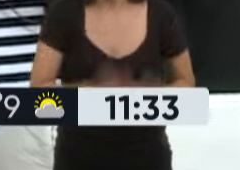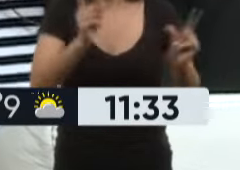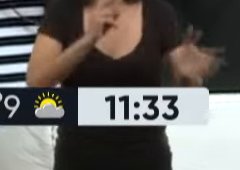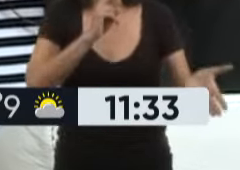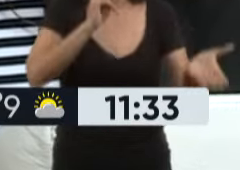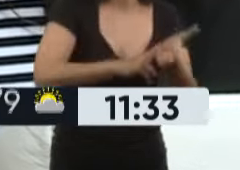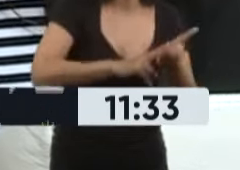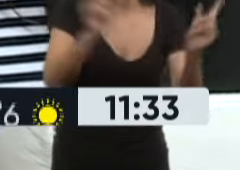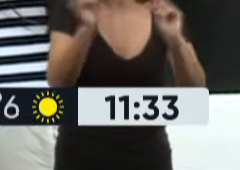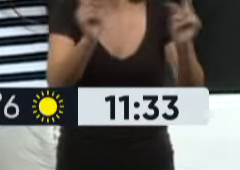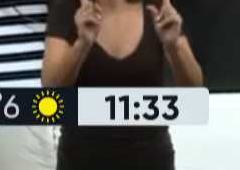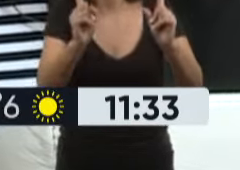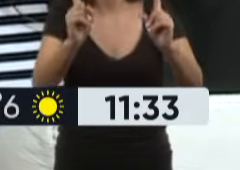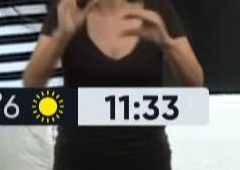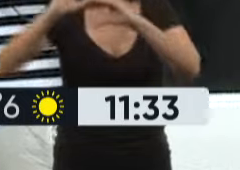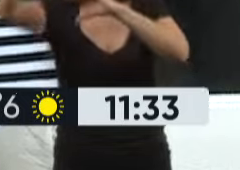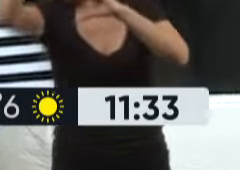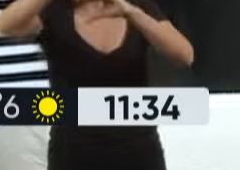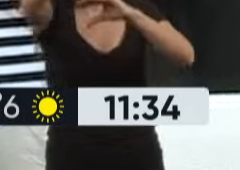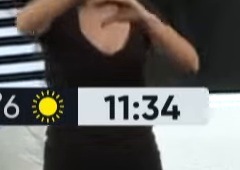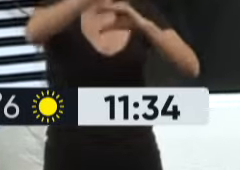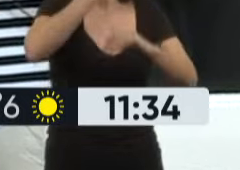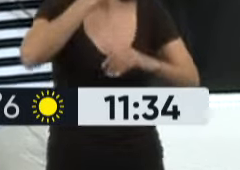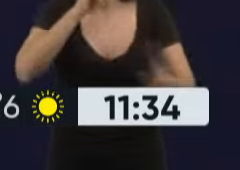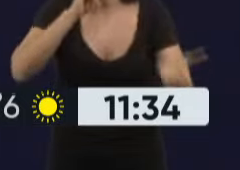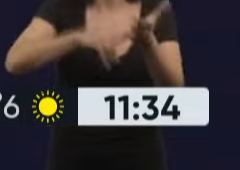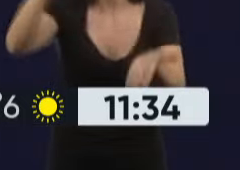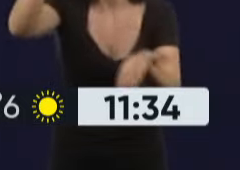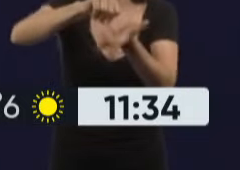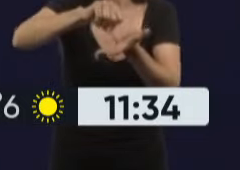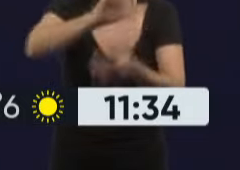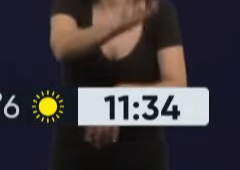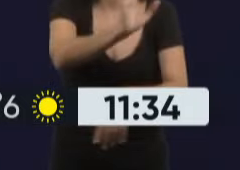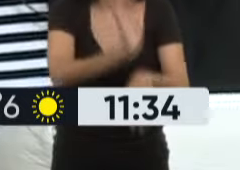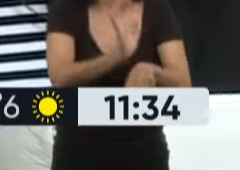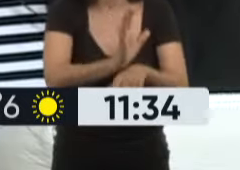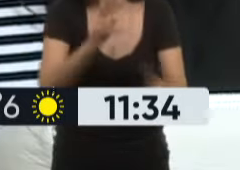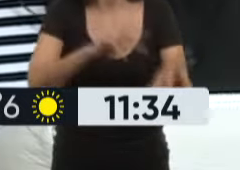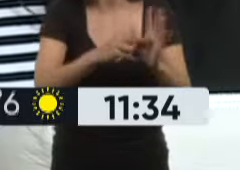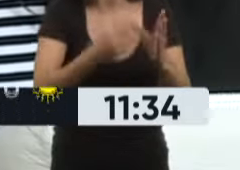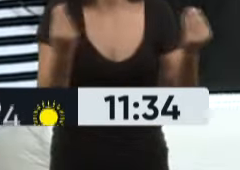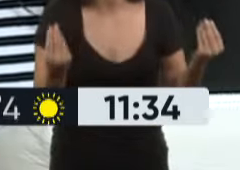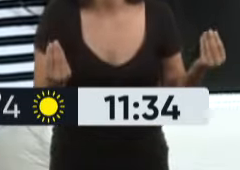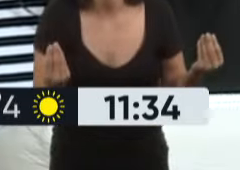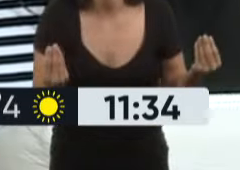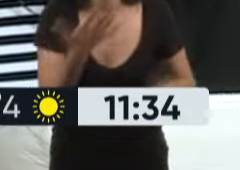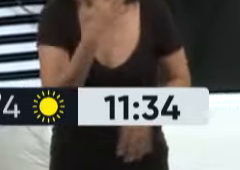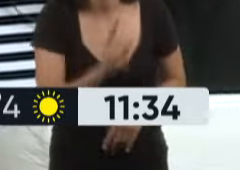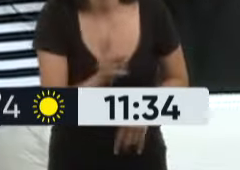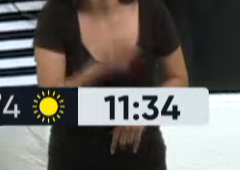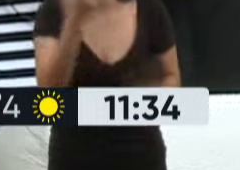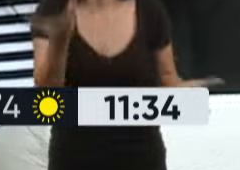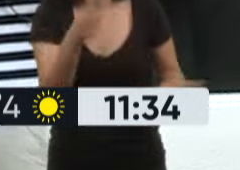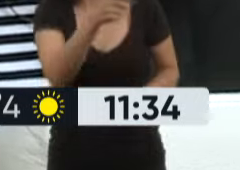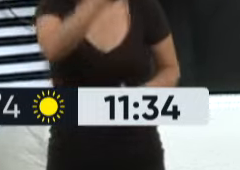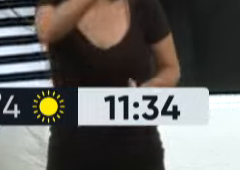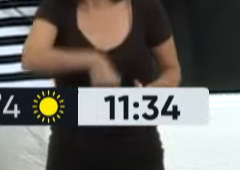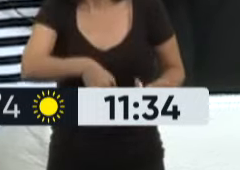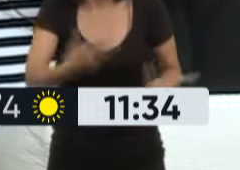coparticipables por ejemplo el impuesto país y cuál es el problema a partir de eso el las